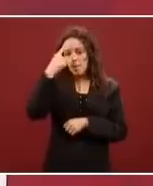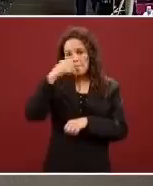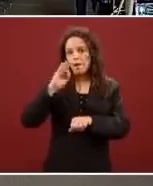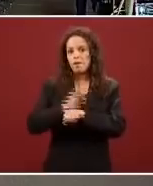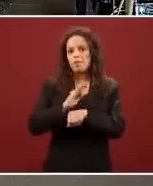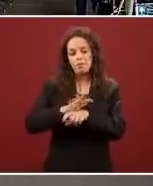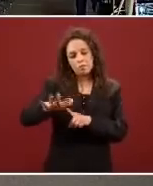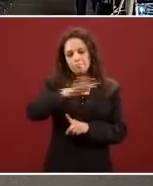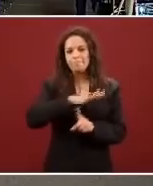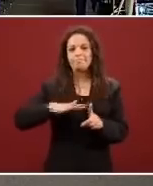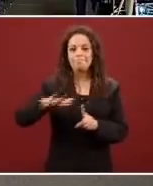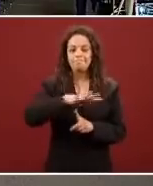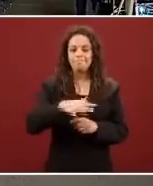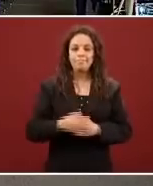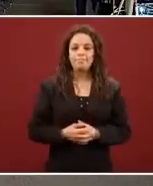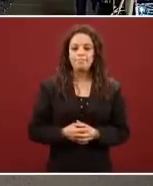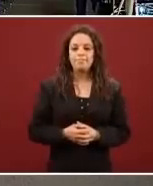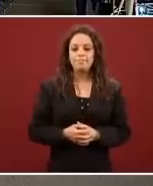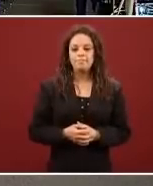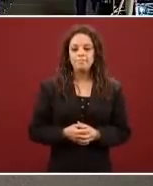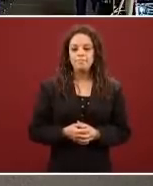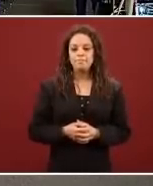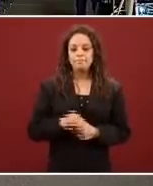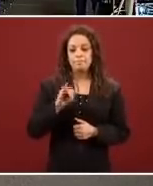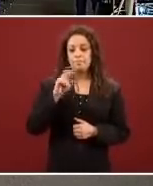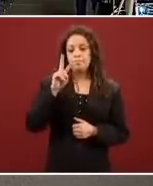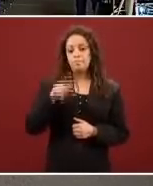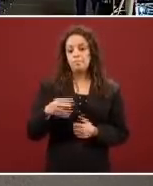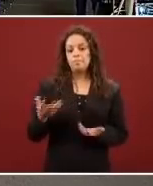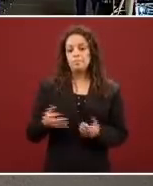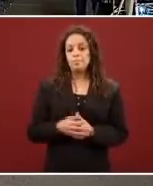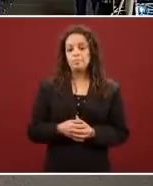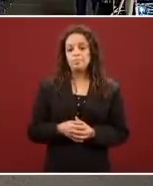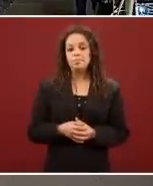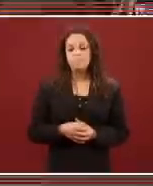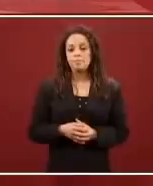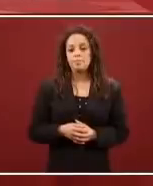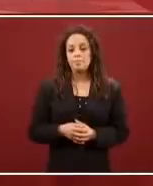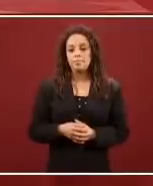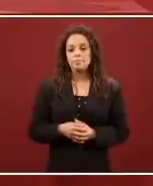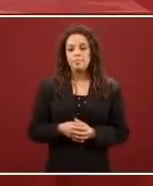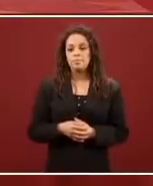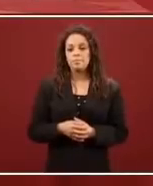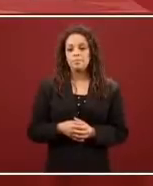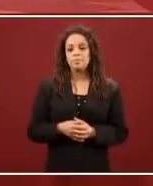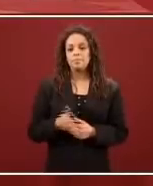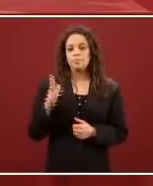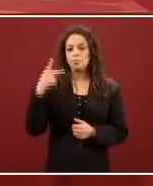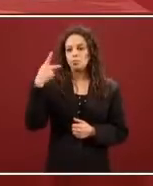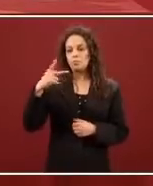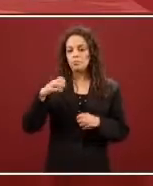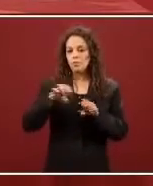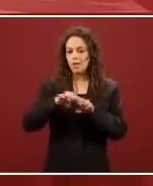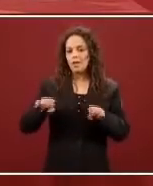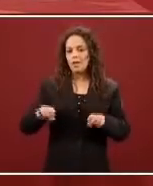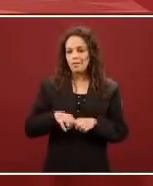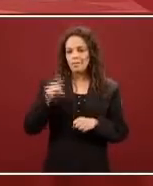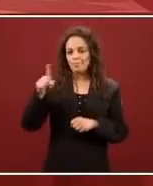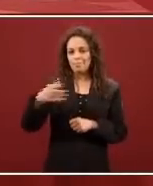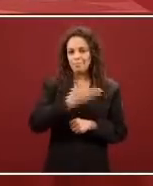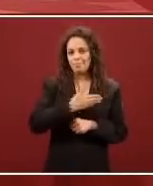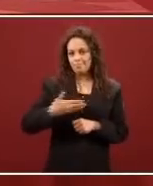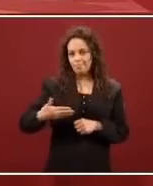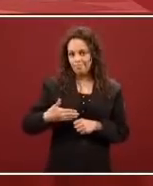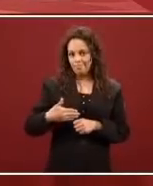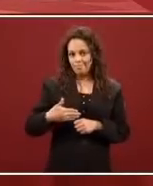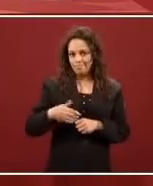cuentas. Es correcto. De hecho, comentar que se está viendo ya con el equipo de presidencia que organiza el